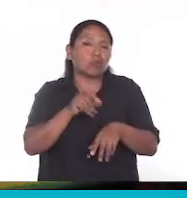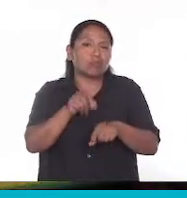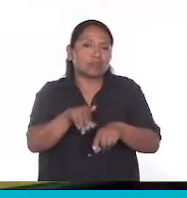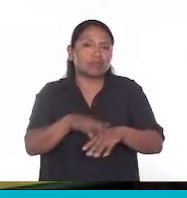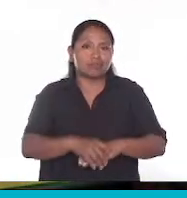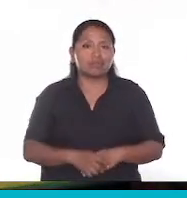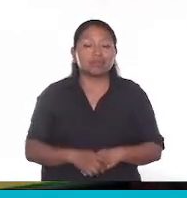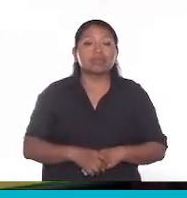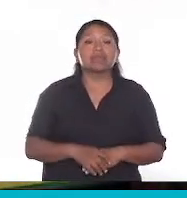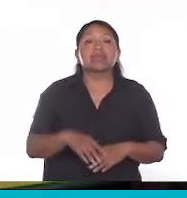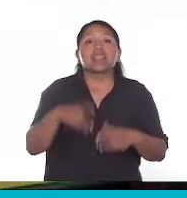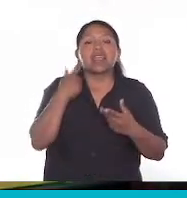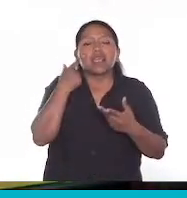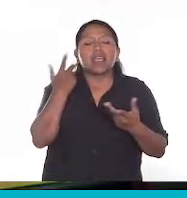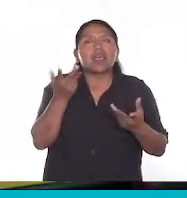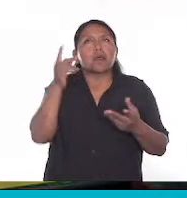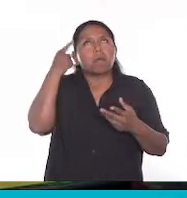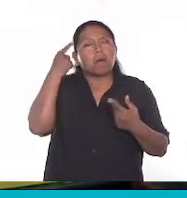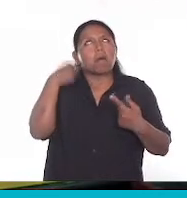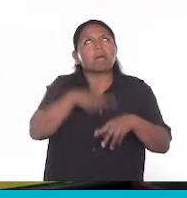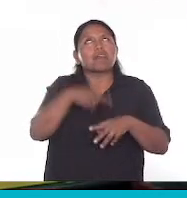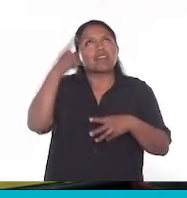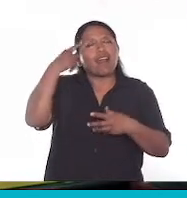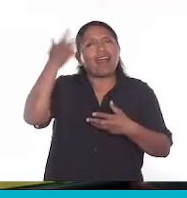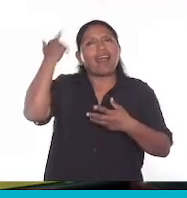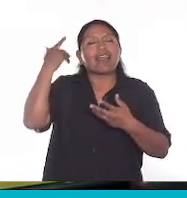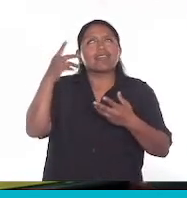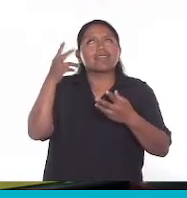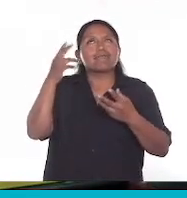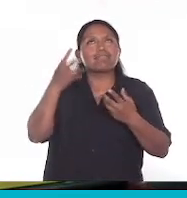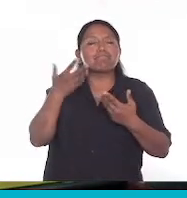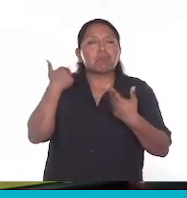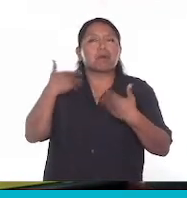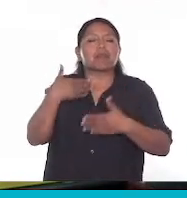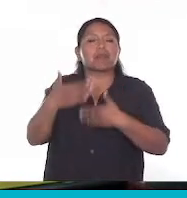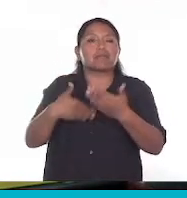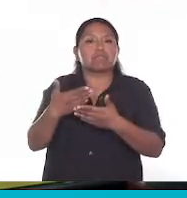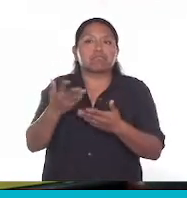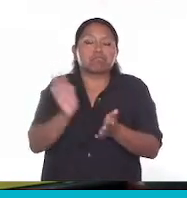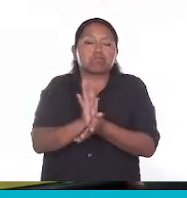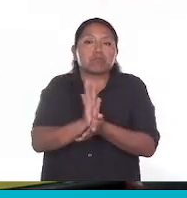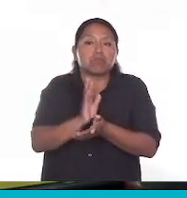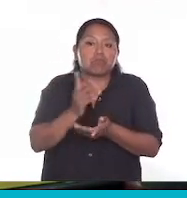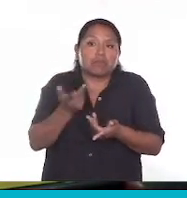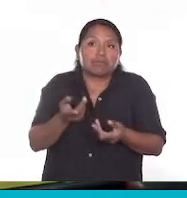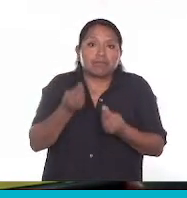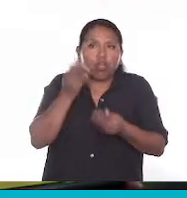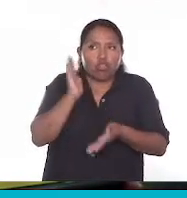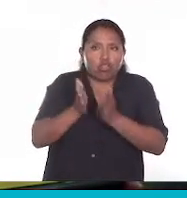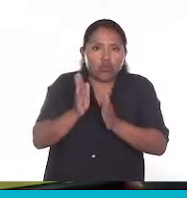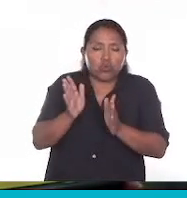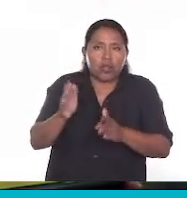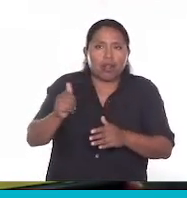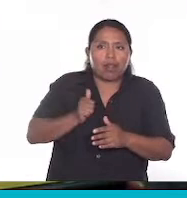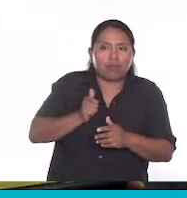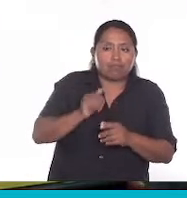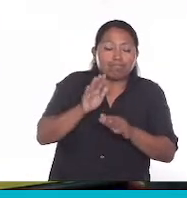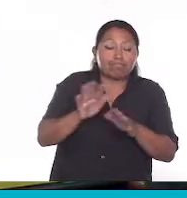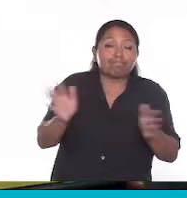¿no? Momentos de desenchufe que nos permitían salir adelante. Momentos de desenchufe, torturar a los soldados conscriptos,